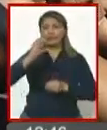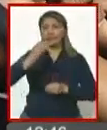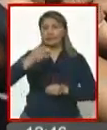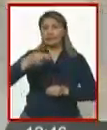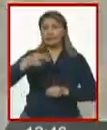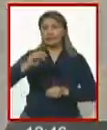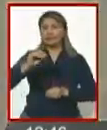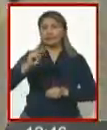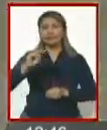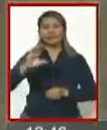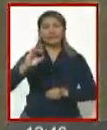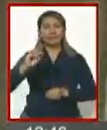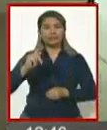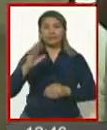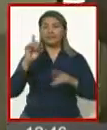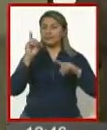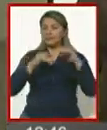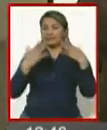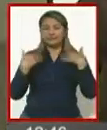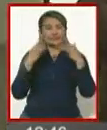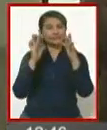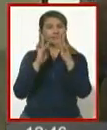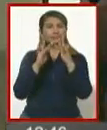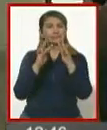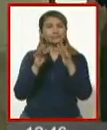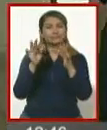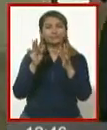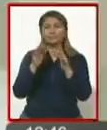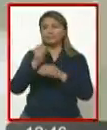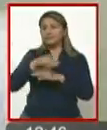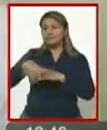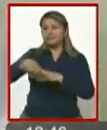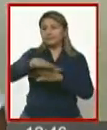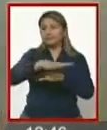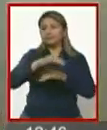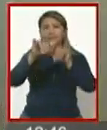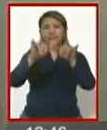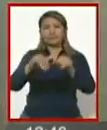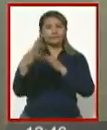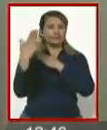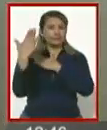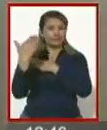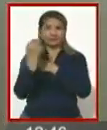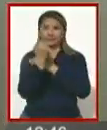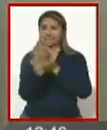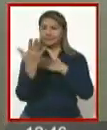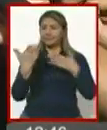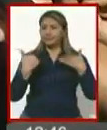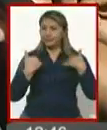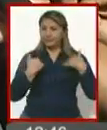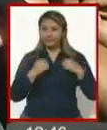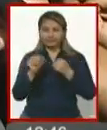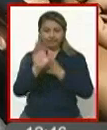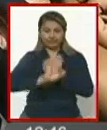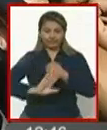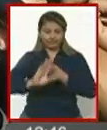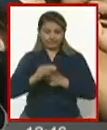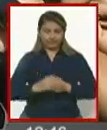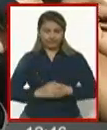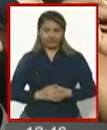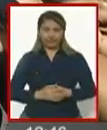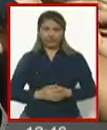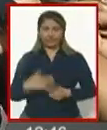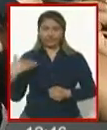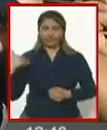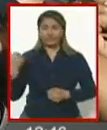que no tenga esa comunicación que lo hace con estos otros que quedaron en Santa Cruz, ¿no? Se han tomado algunas medidas de seguridad que